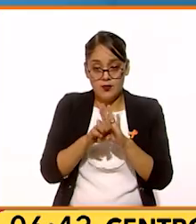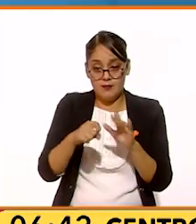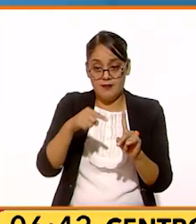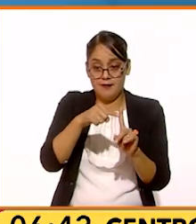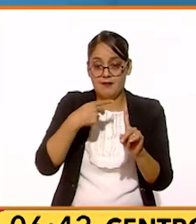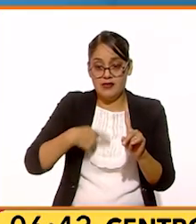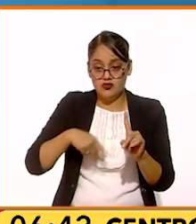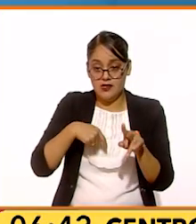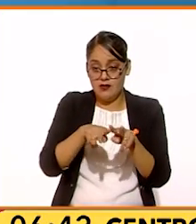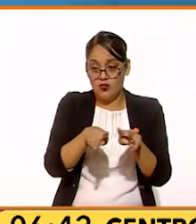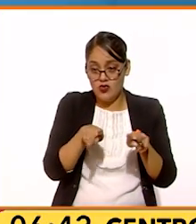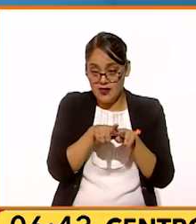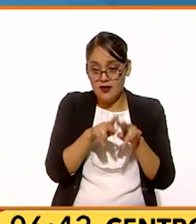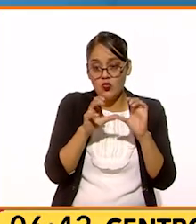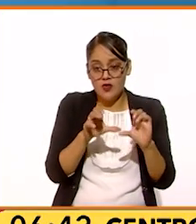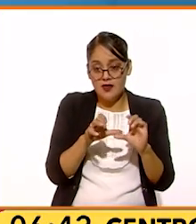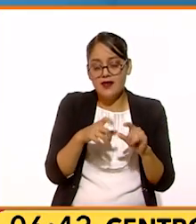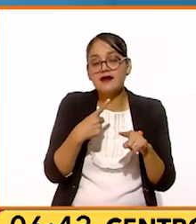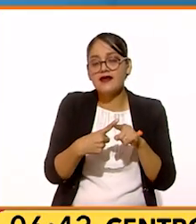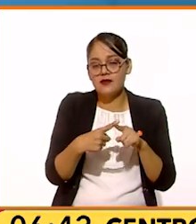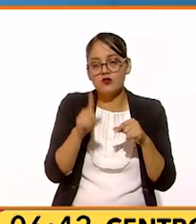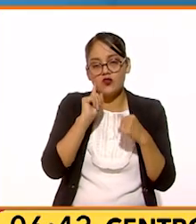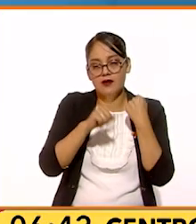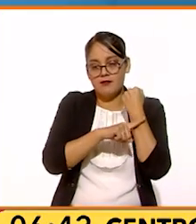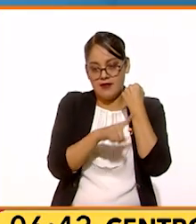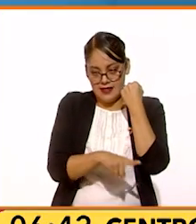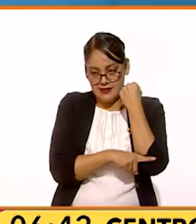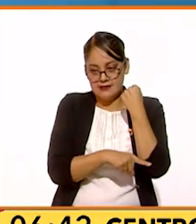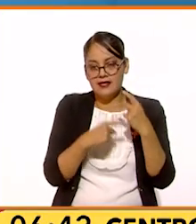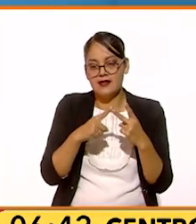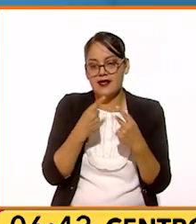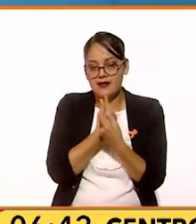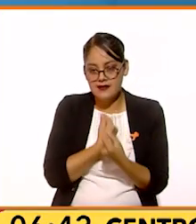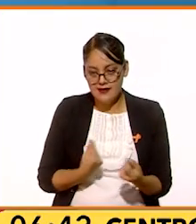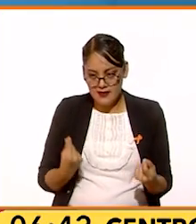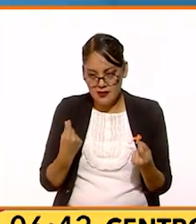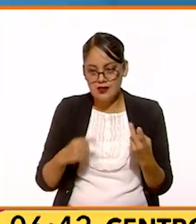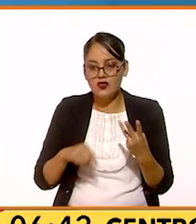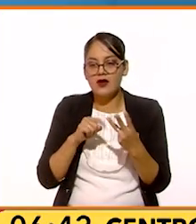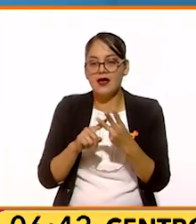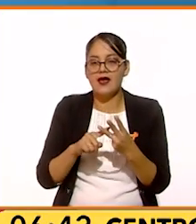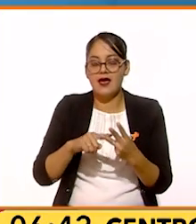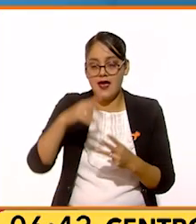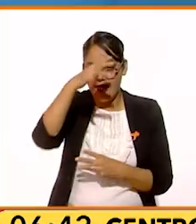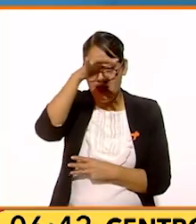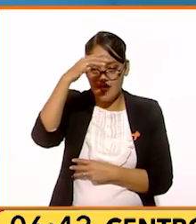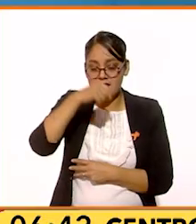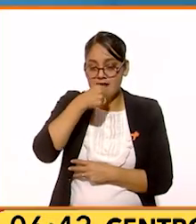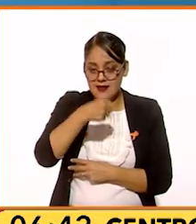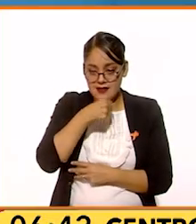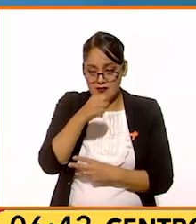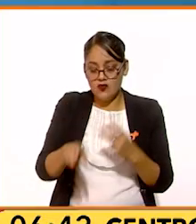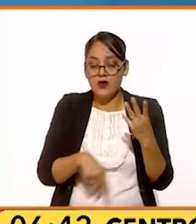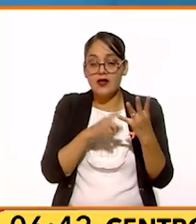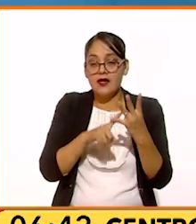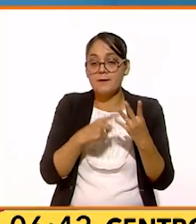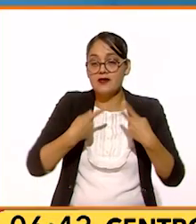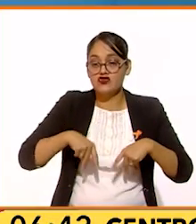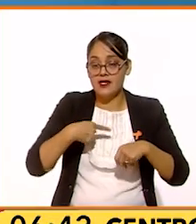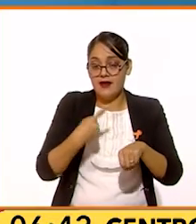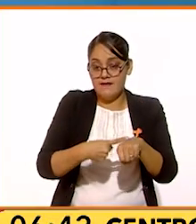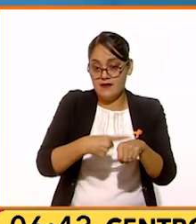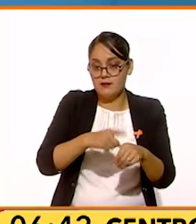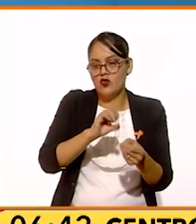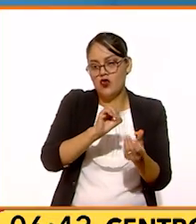personas vulnerables, mujeres embarazadas, niños pequeños, adultos mayores, personas que tengan comorbilidades son los